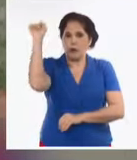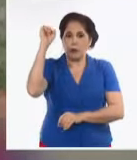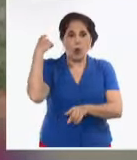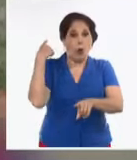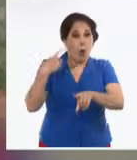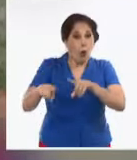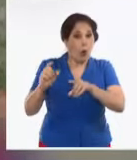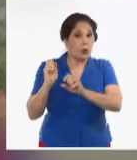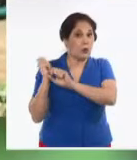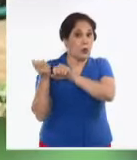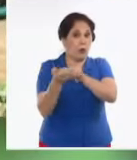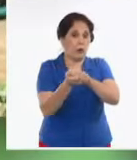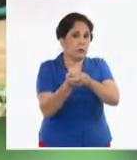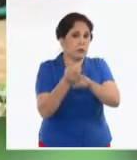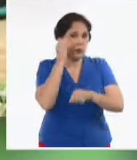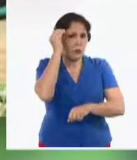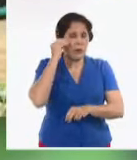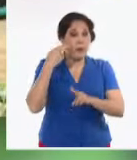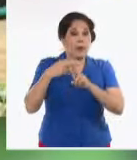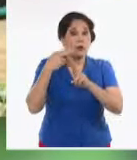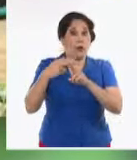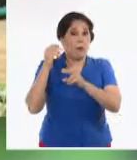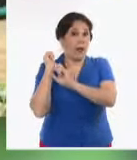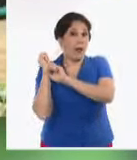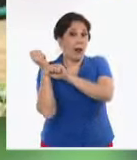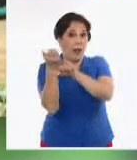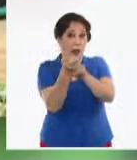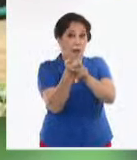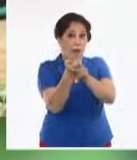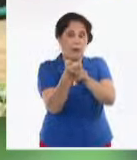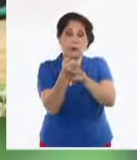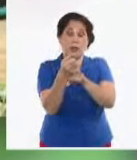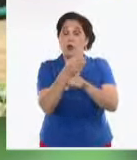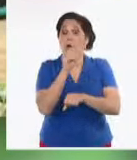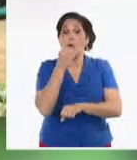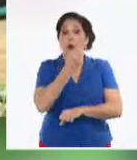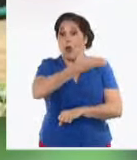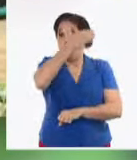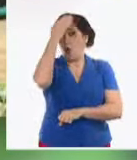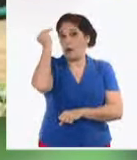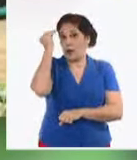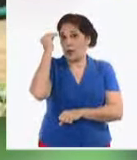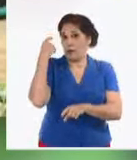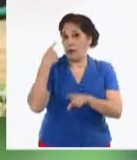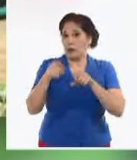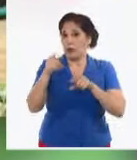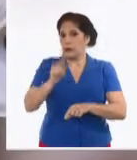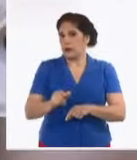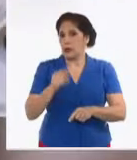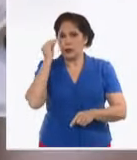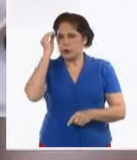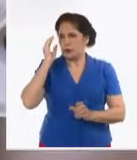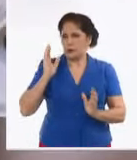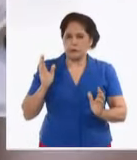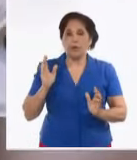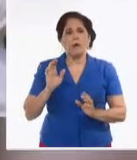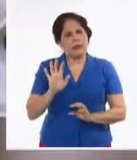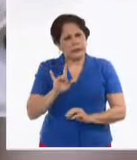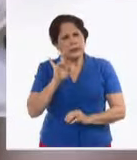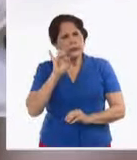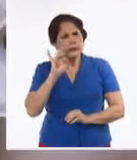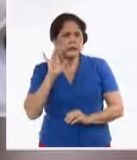serie nacional, de que tu nombre, por lo menos en el béisbol cubano, fuera inolvidable como ya es. Sí, a ver, yo creo que sí, que